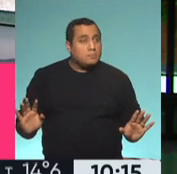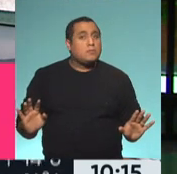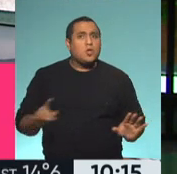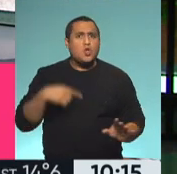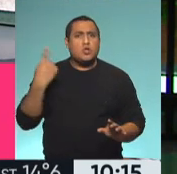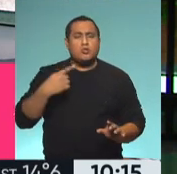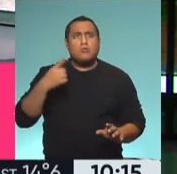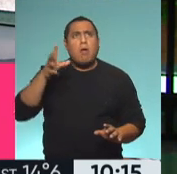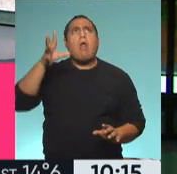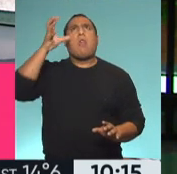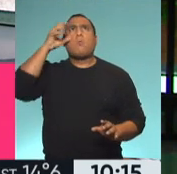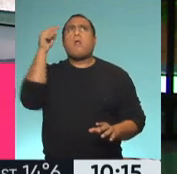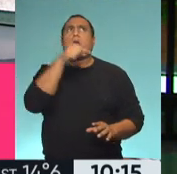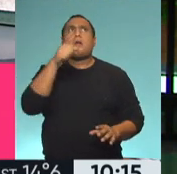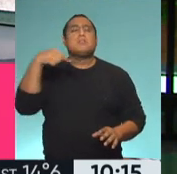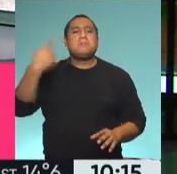lado.